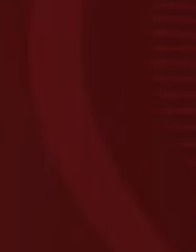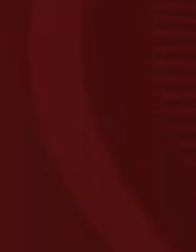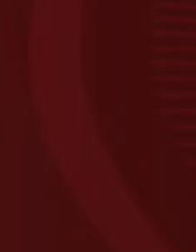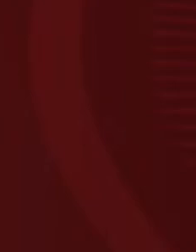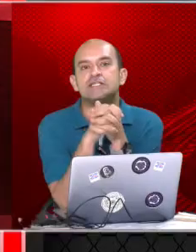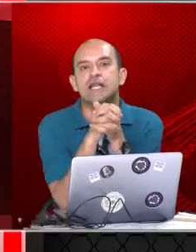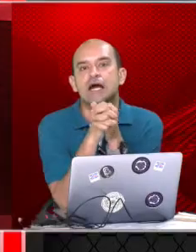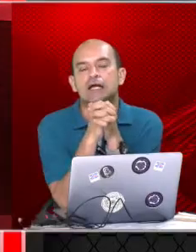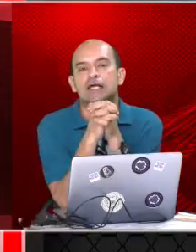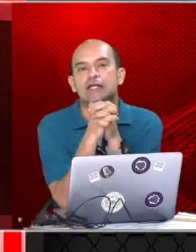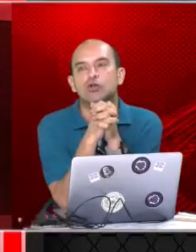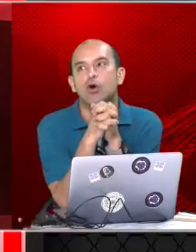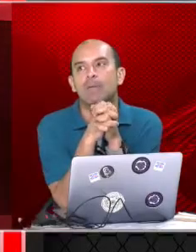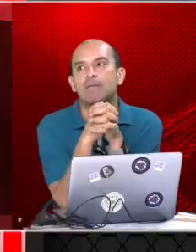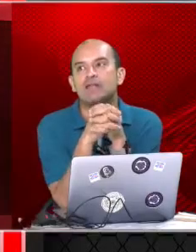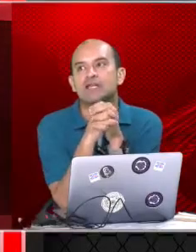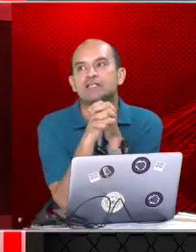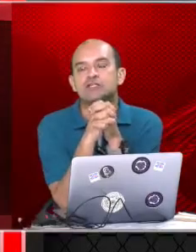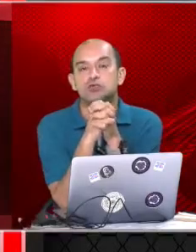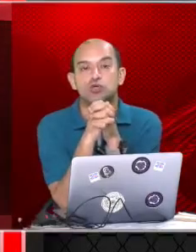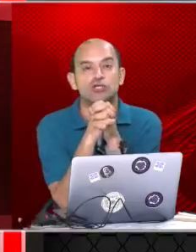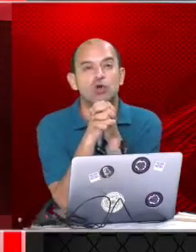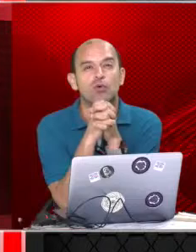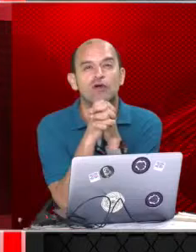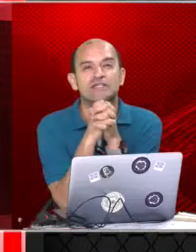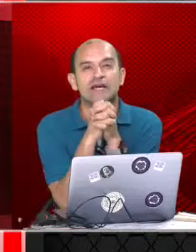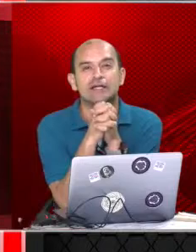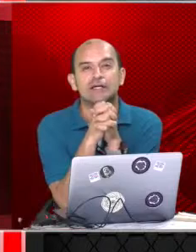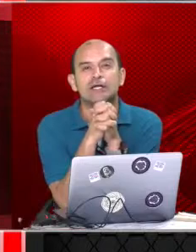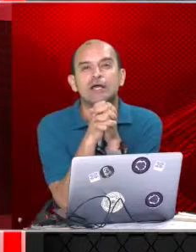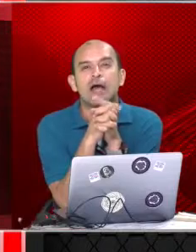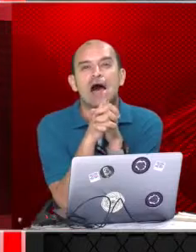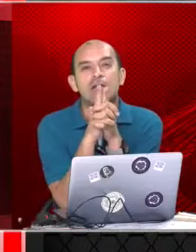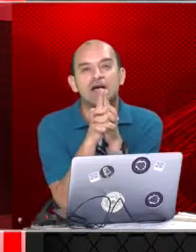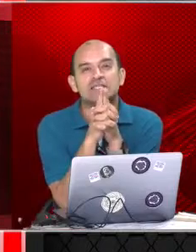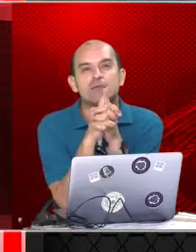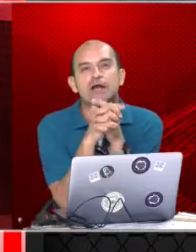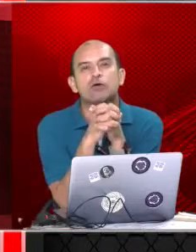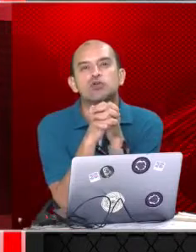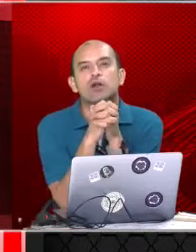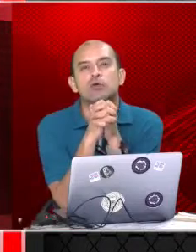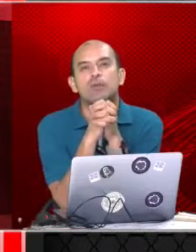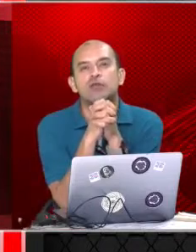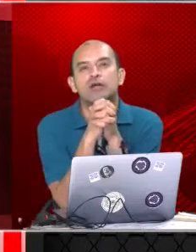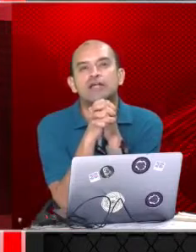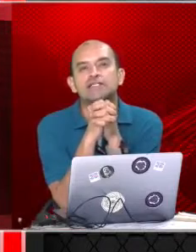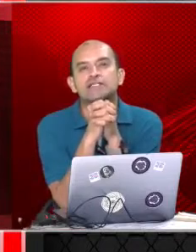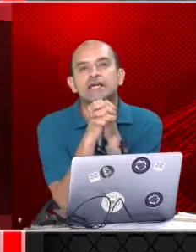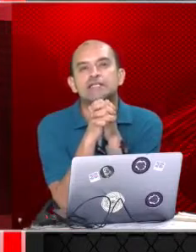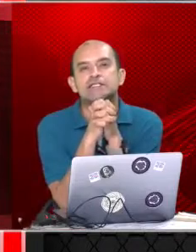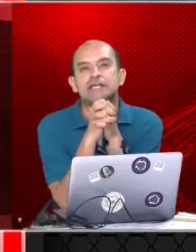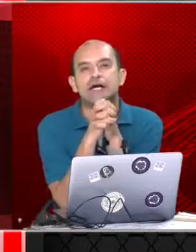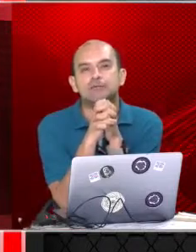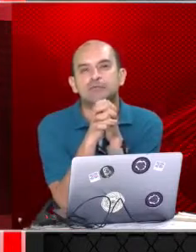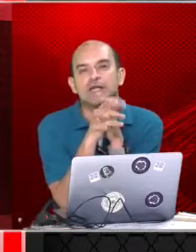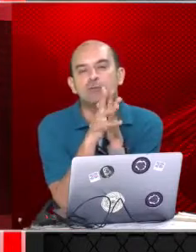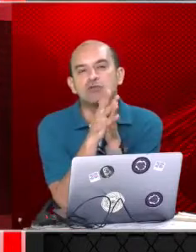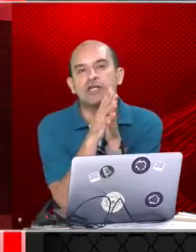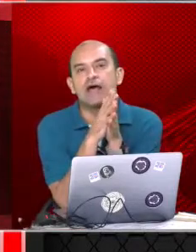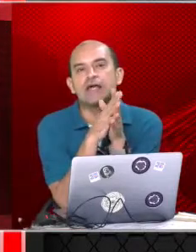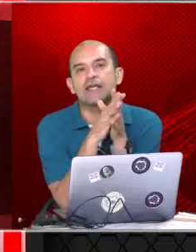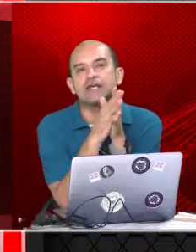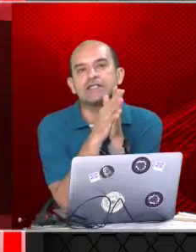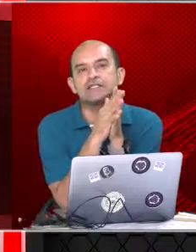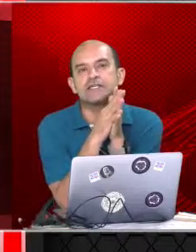pues no legisla y no permite las discusiones como debe ser. Además, también habló sobre el Monumento a la Resistencia y